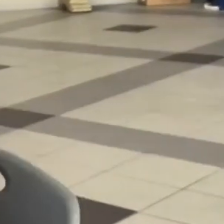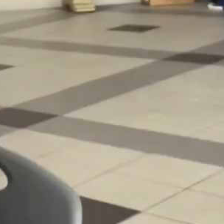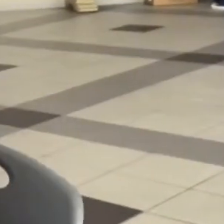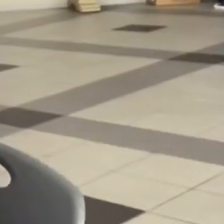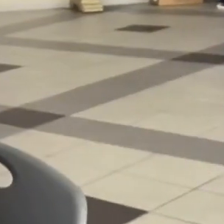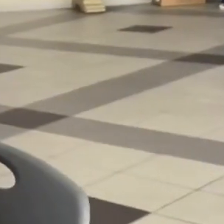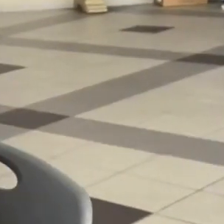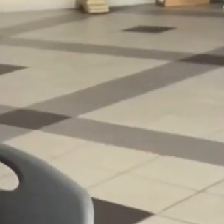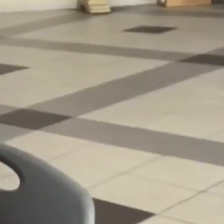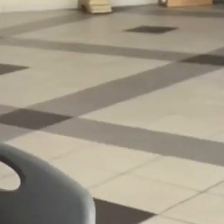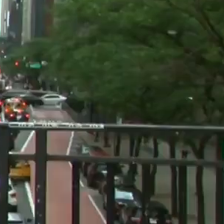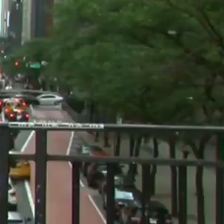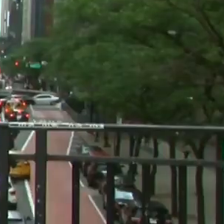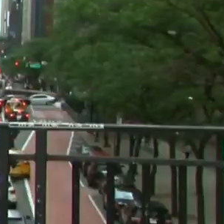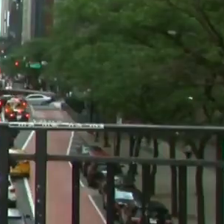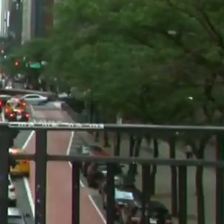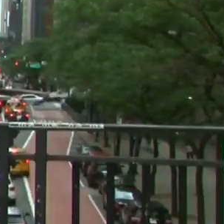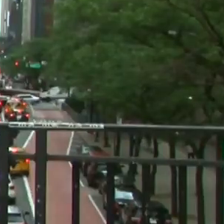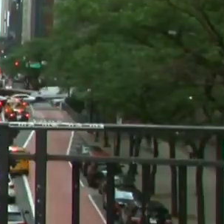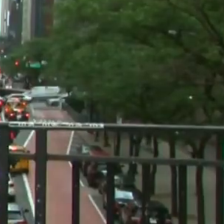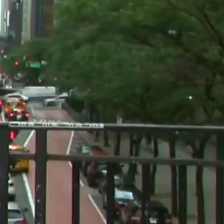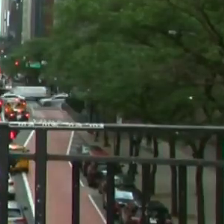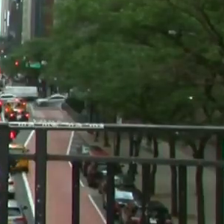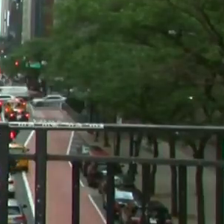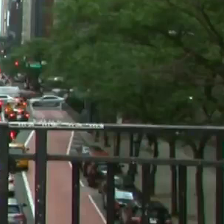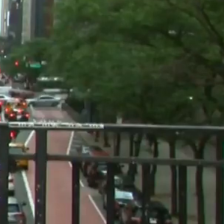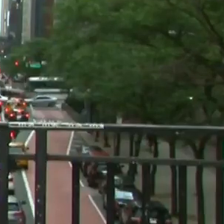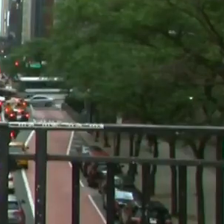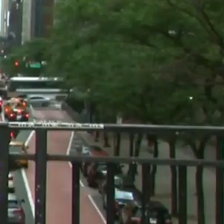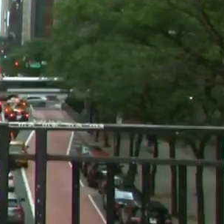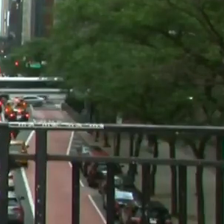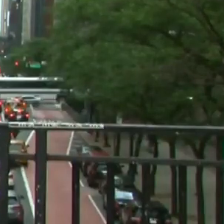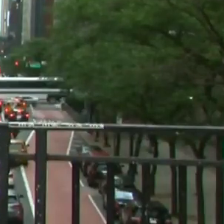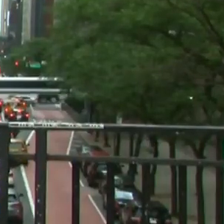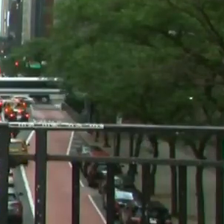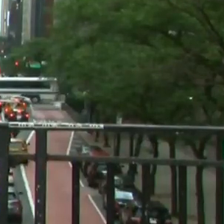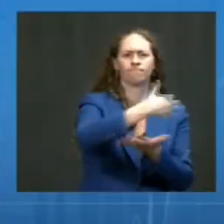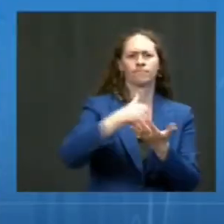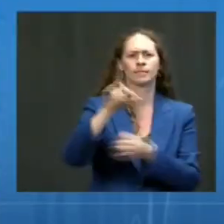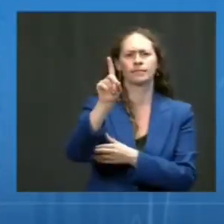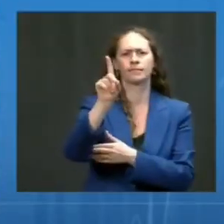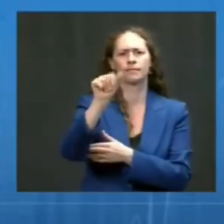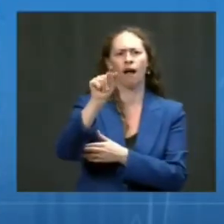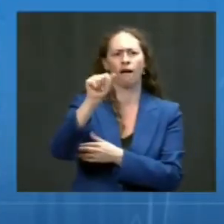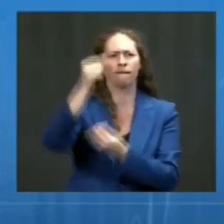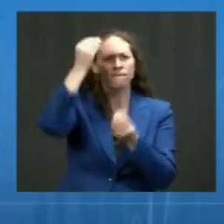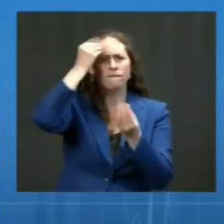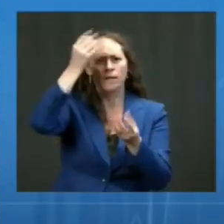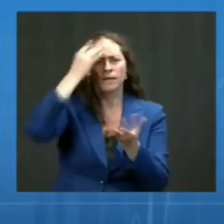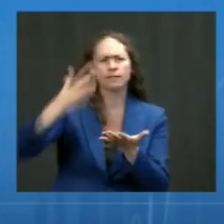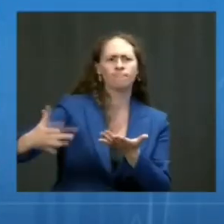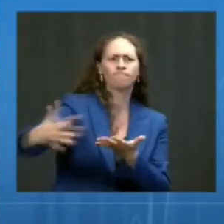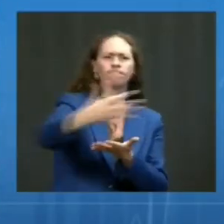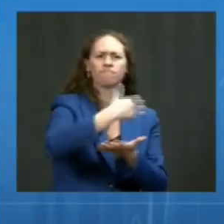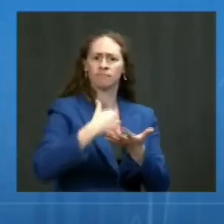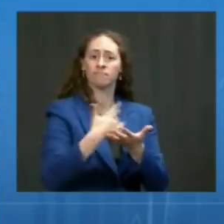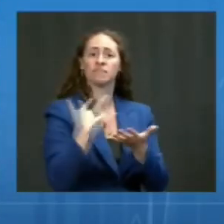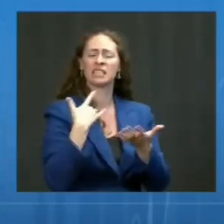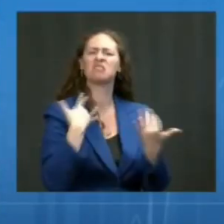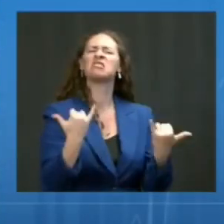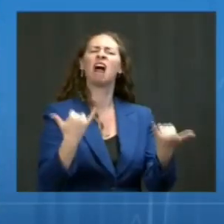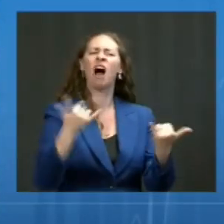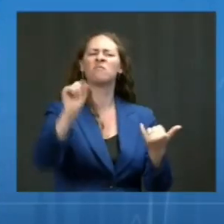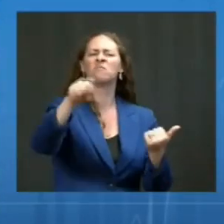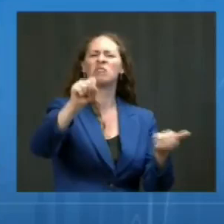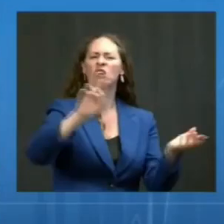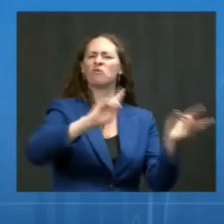la eficacia de la vacuna en el tiempo. El anuncio fue hecho en los siguientes términos esta mañana. Aunque los datos afirman que la protección de la vacuna sigue